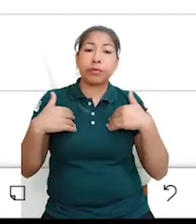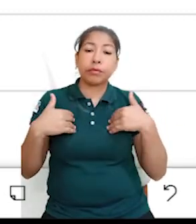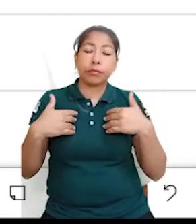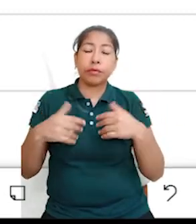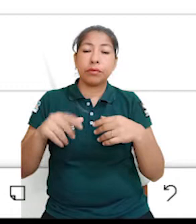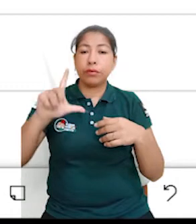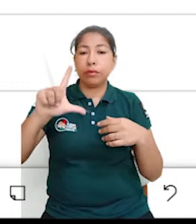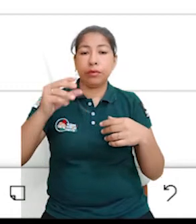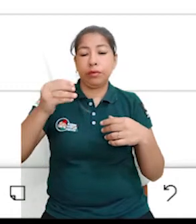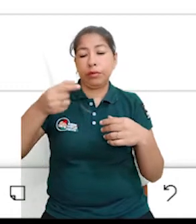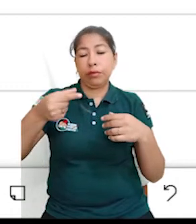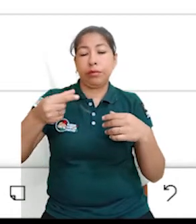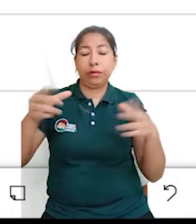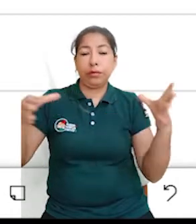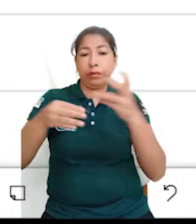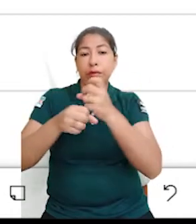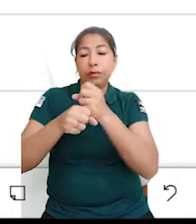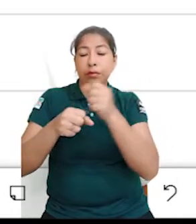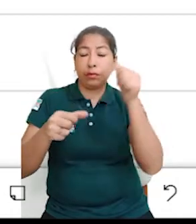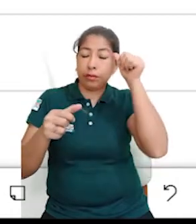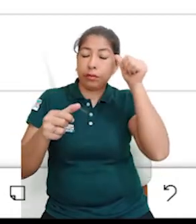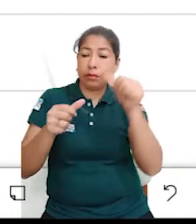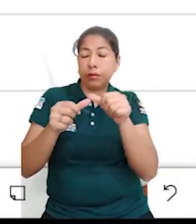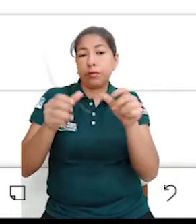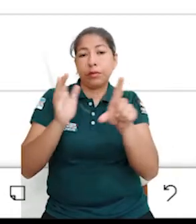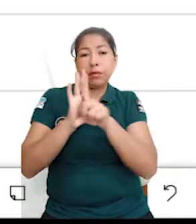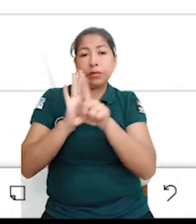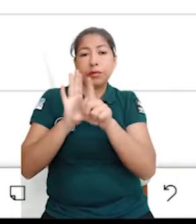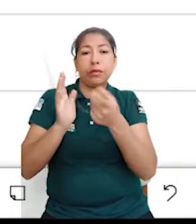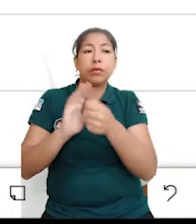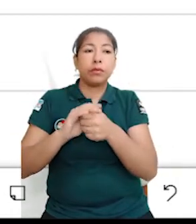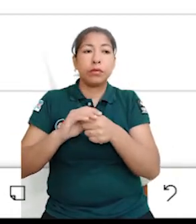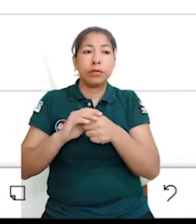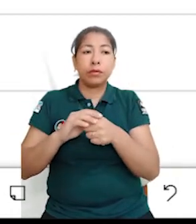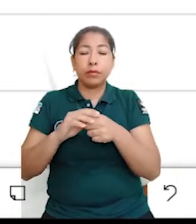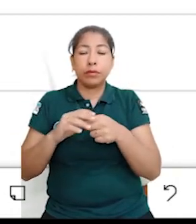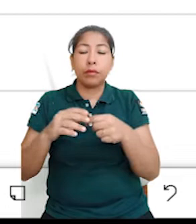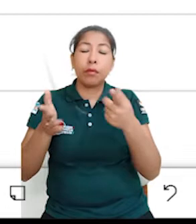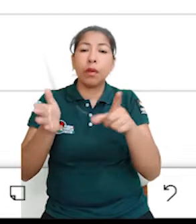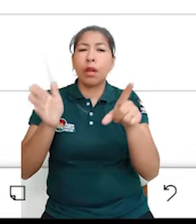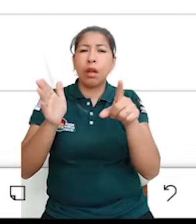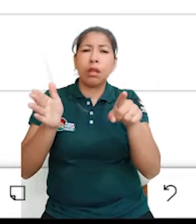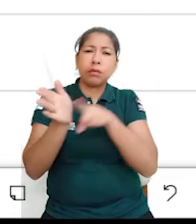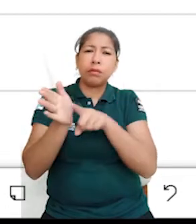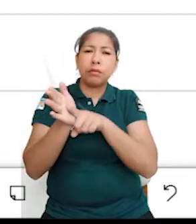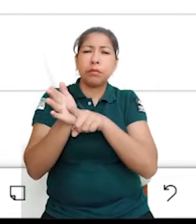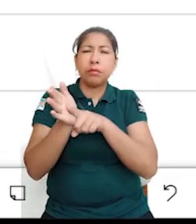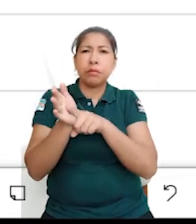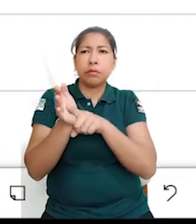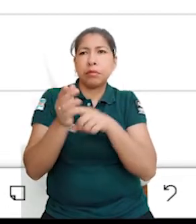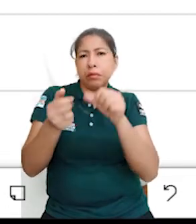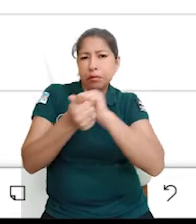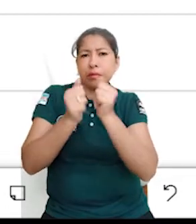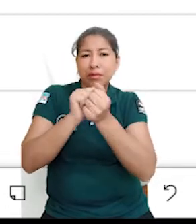poder unirlos de acuerdo a la operación que los está separando. Como es una resta, hemos dicho, proviene del logaritmo de un cociente, es decir, que el